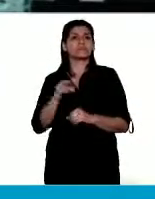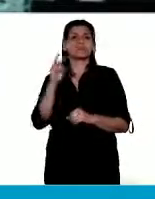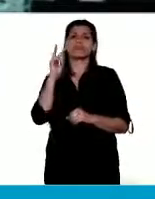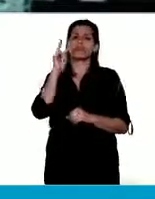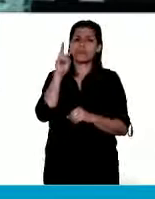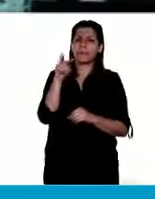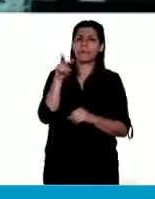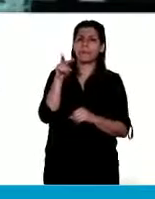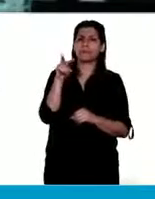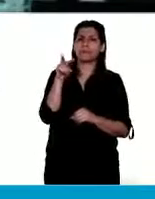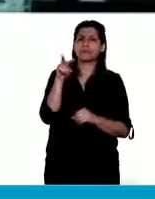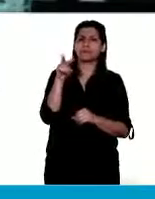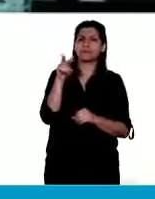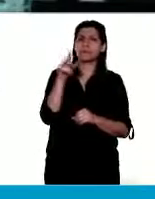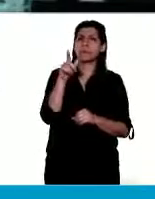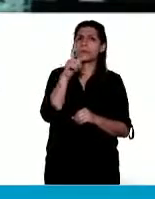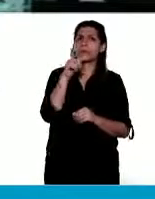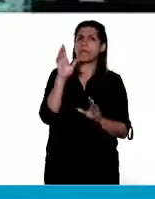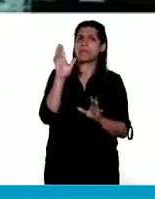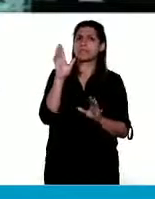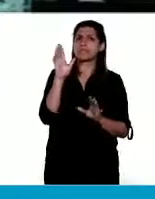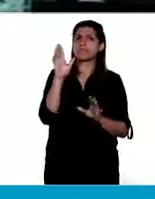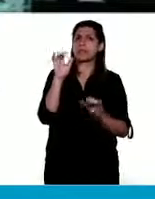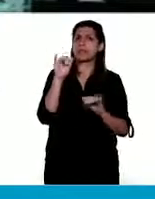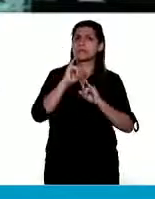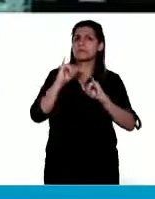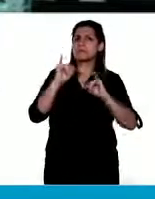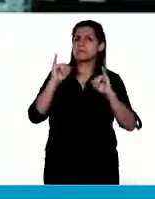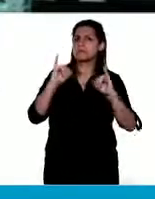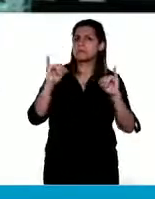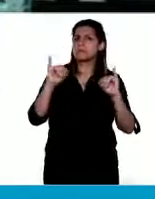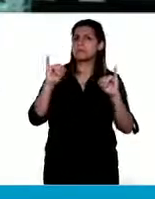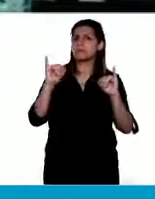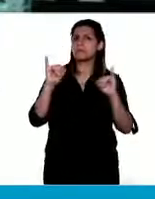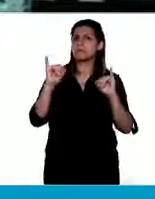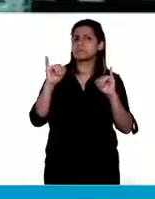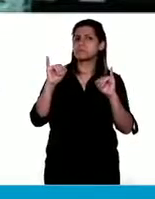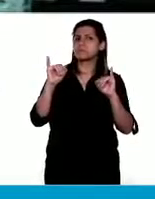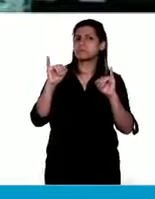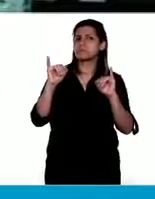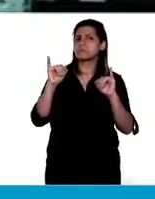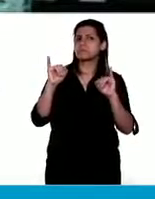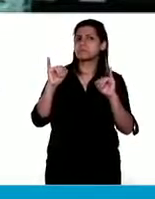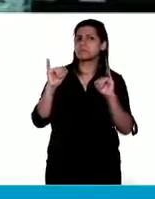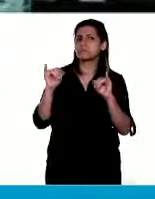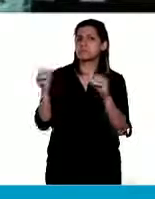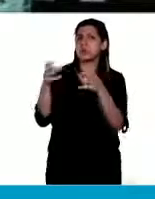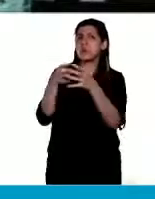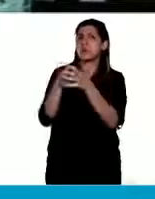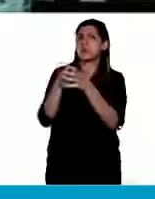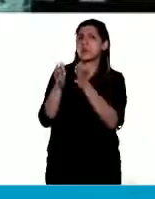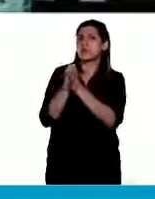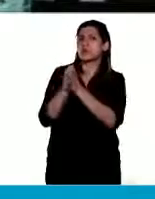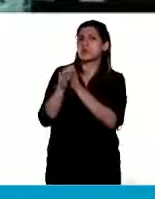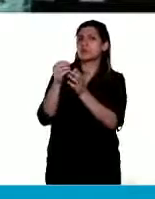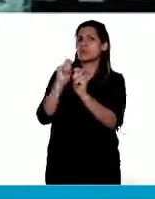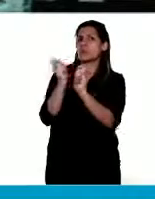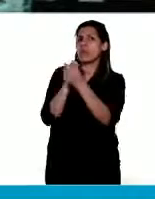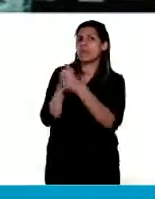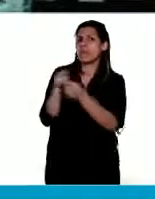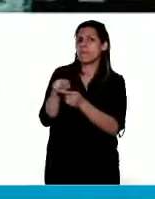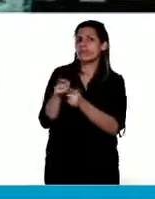dice, parece que el problema es un comunicado del bloque de Juntos por el Cambio. Y este bloque siempre se pronunció